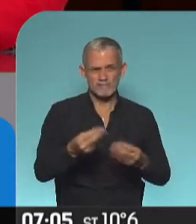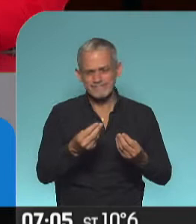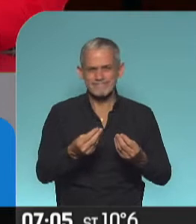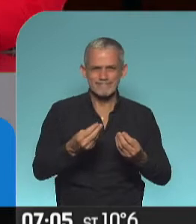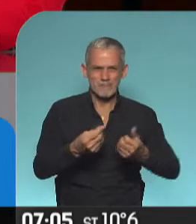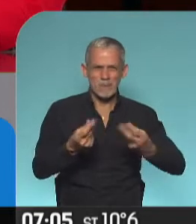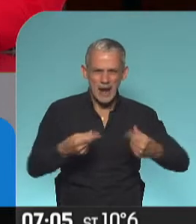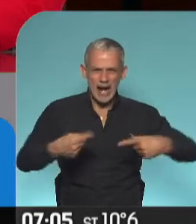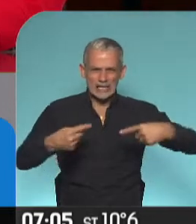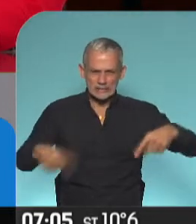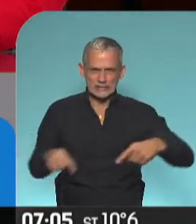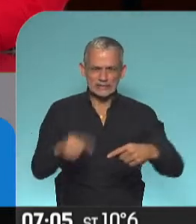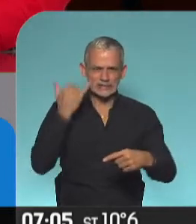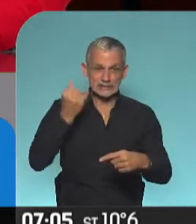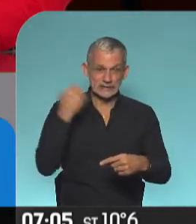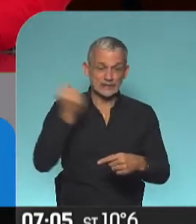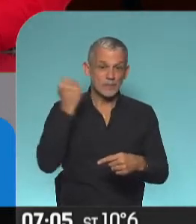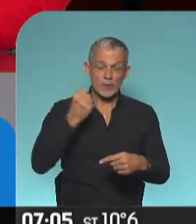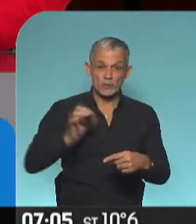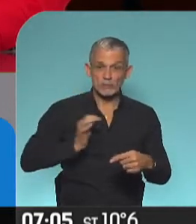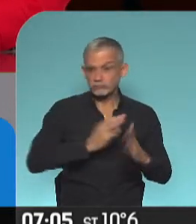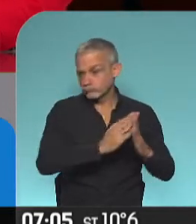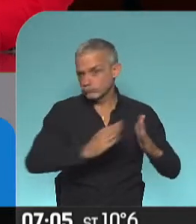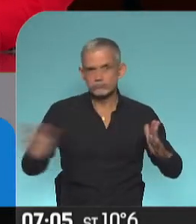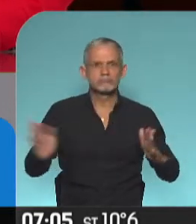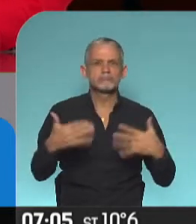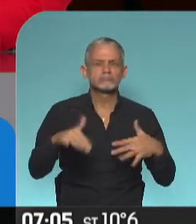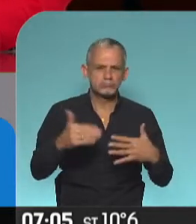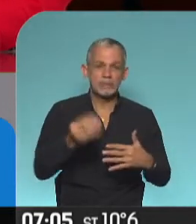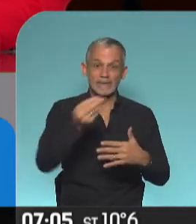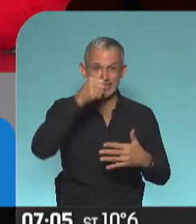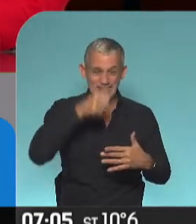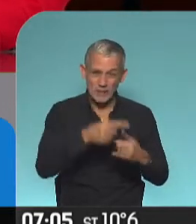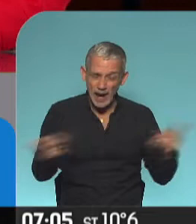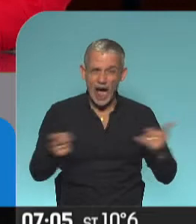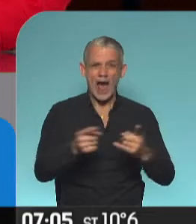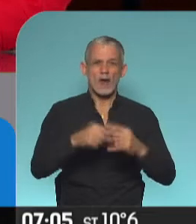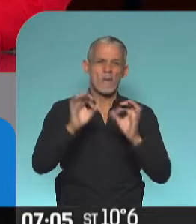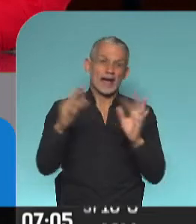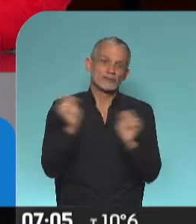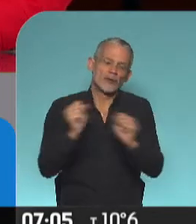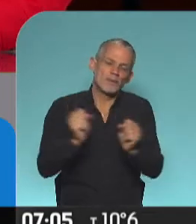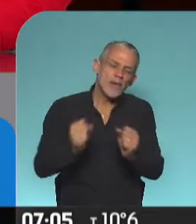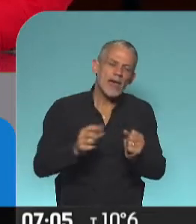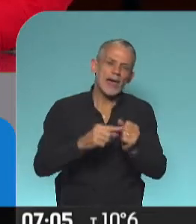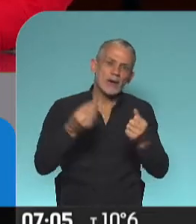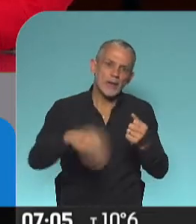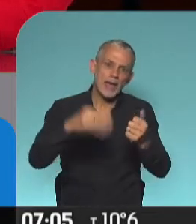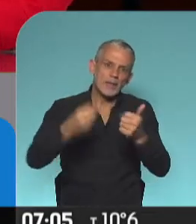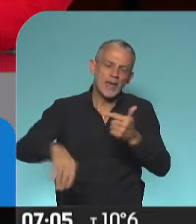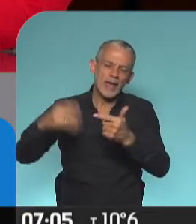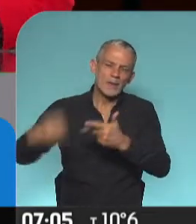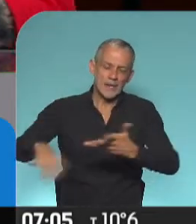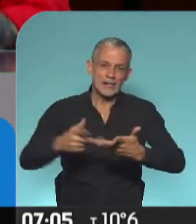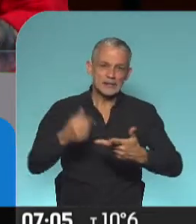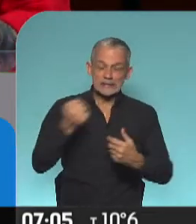que fue importante durante mucho tiempo, los fines de semana largos, las vacaciones de invierno. Bueno, la realidad es que la expectativa